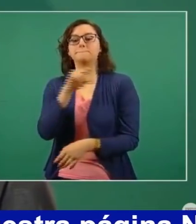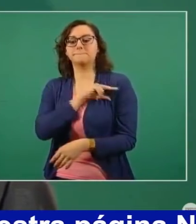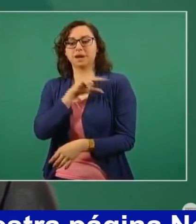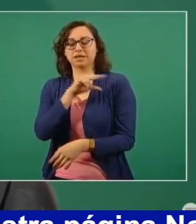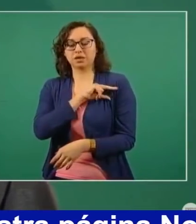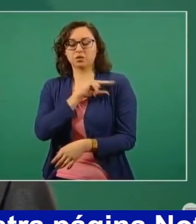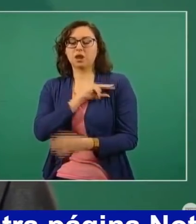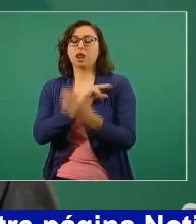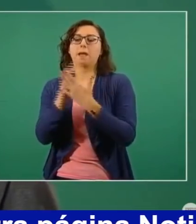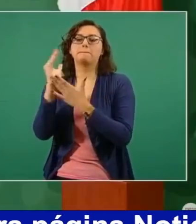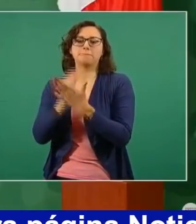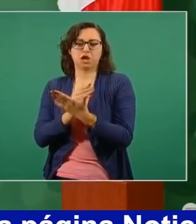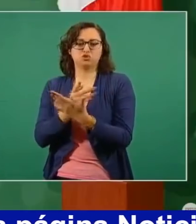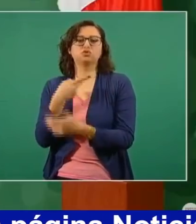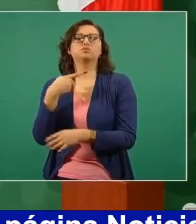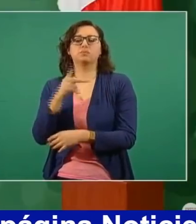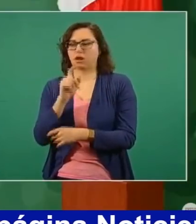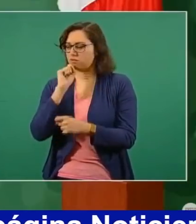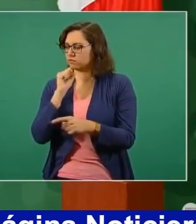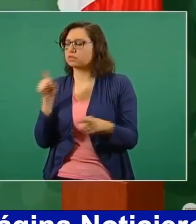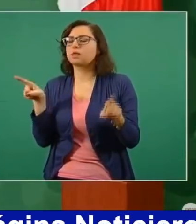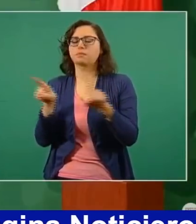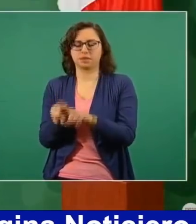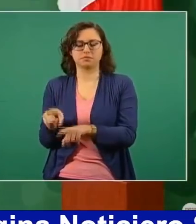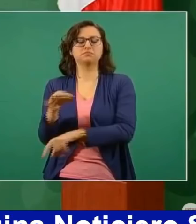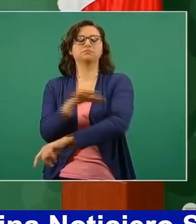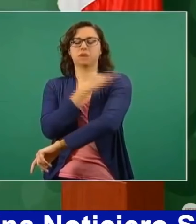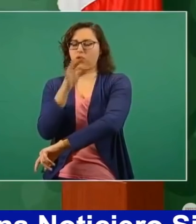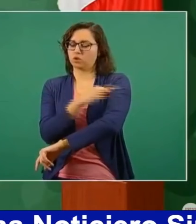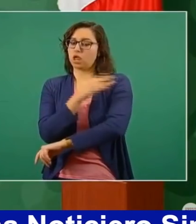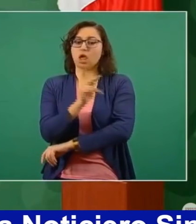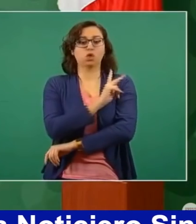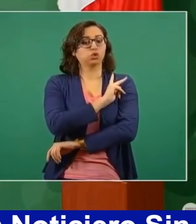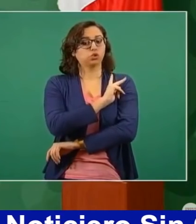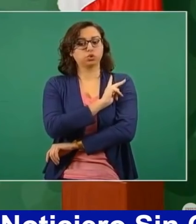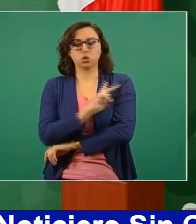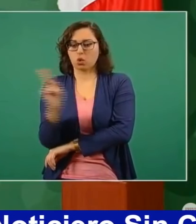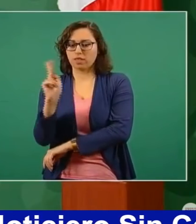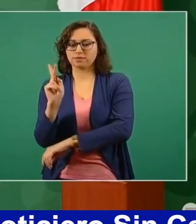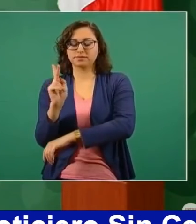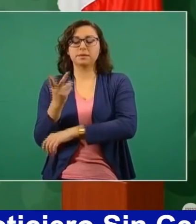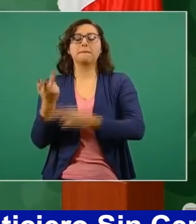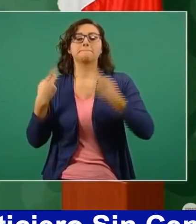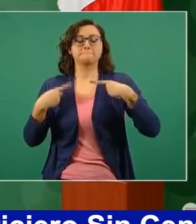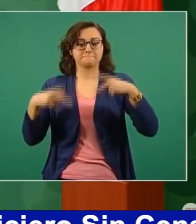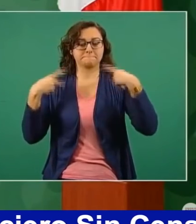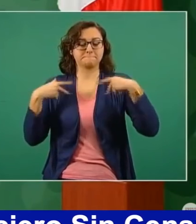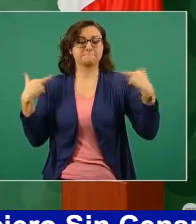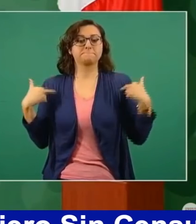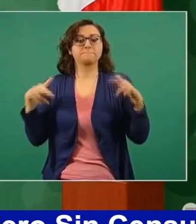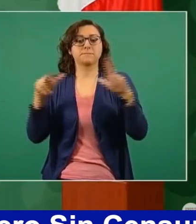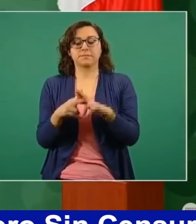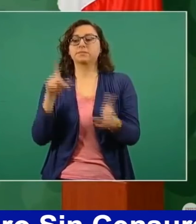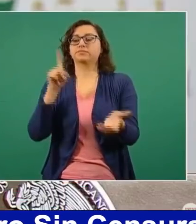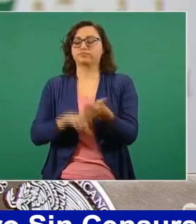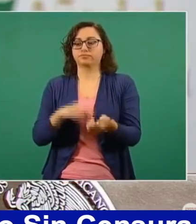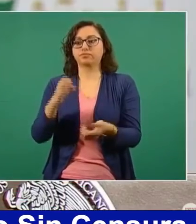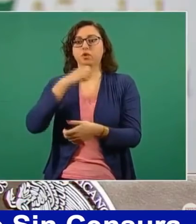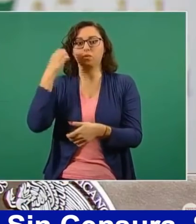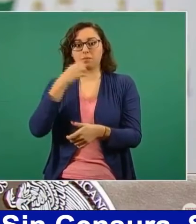también van a ser cubiertas. Todos los centros educativos que tienen una actividad válida van a